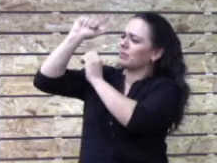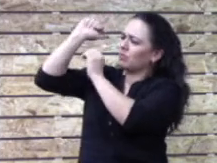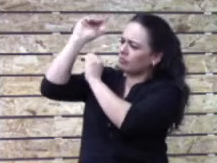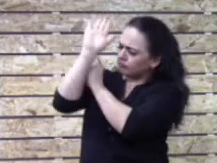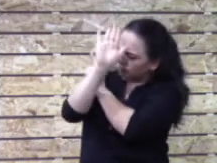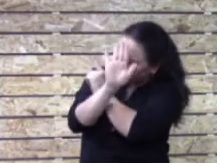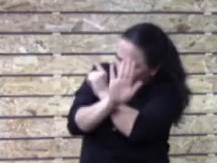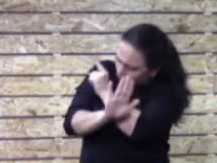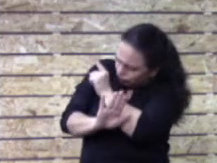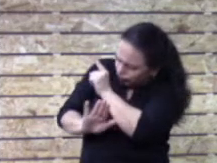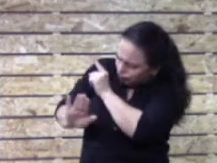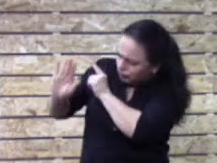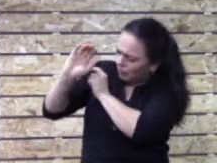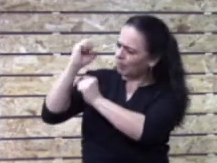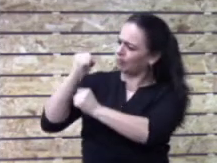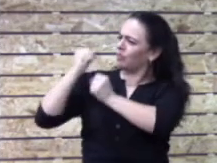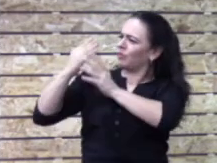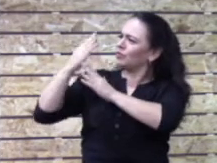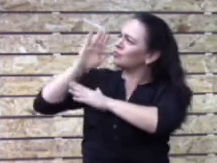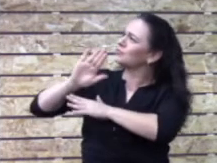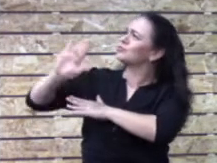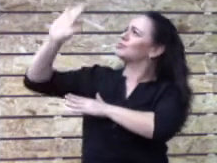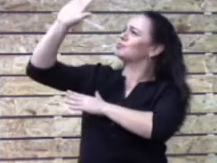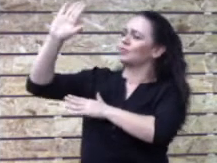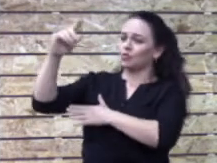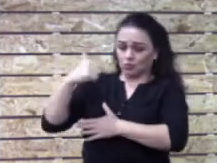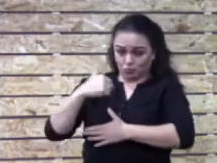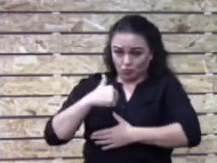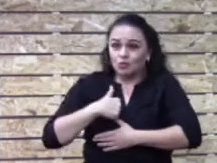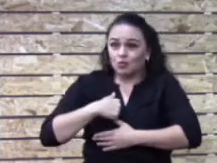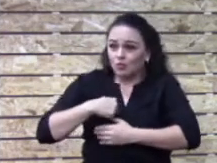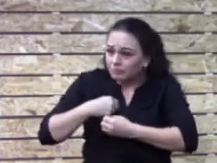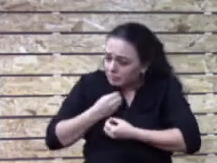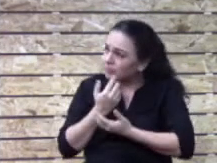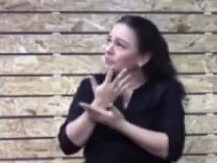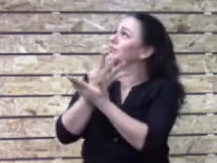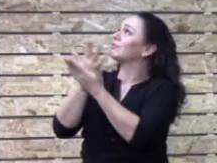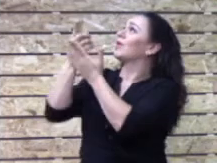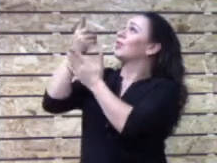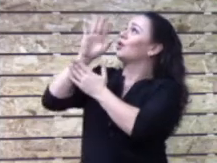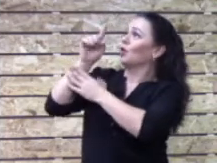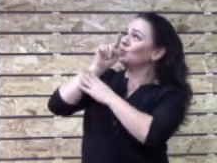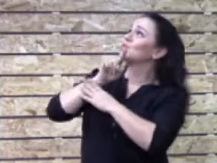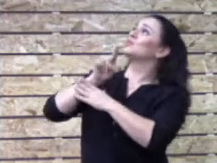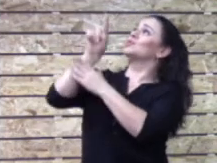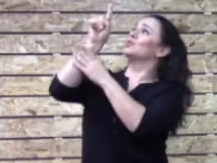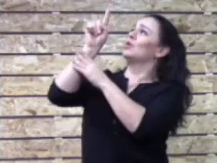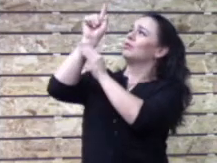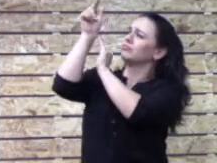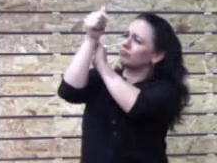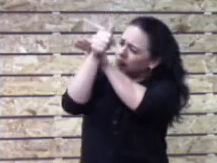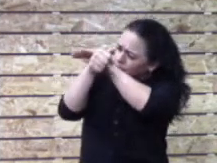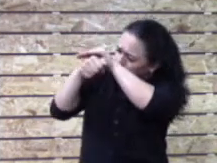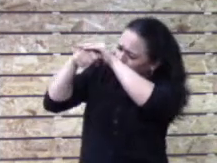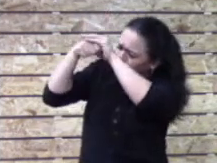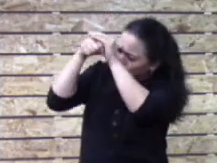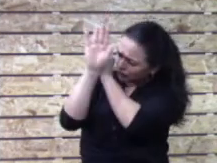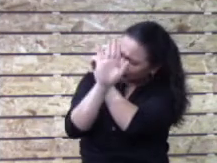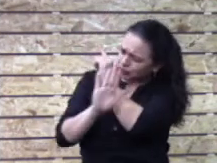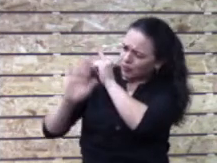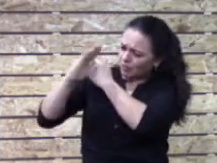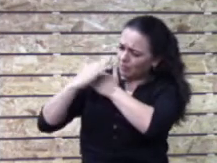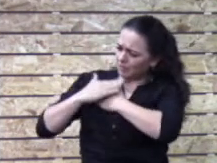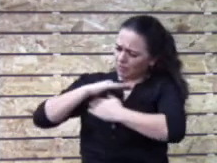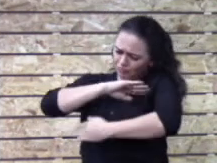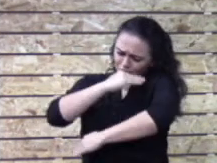del Todopoderoso. Yo le digo al Señor: tú eres mi refugio, mi